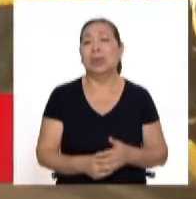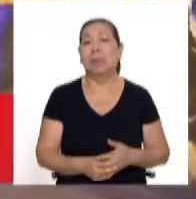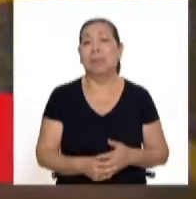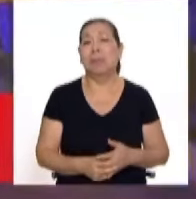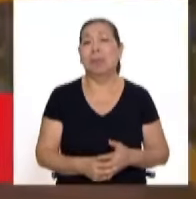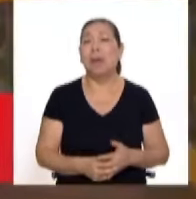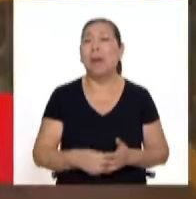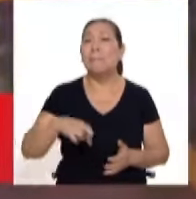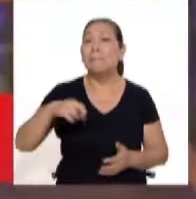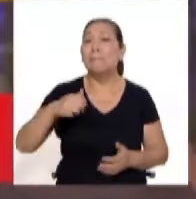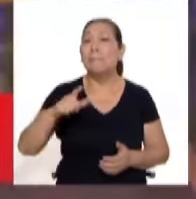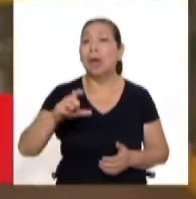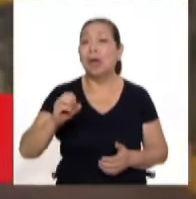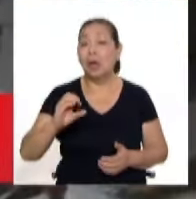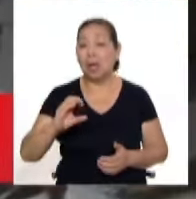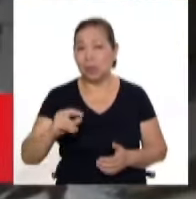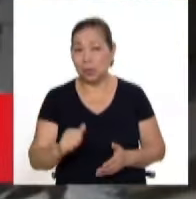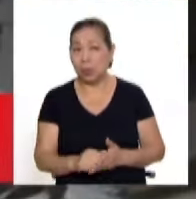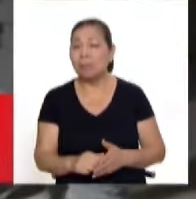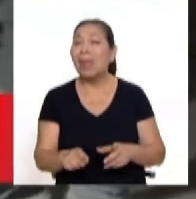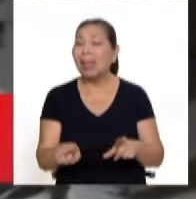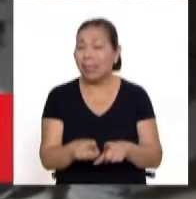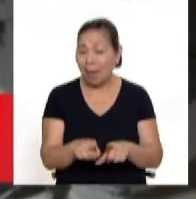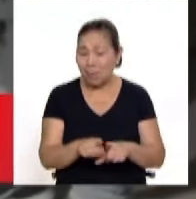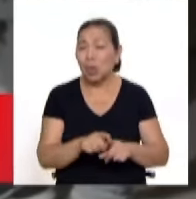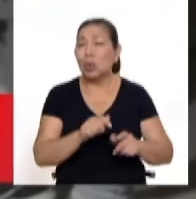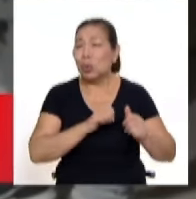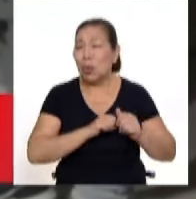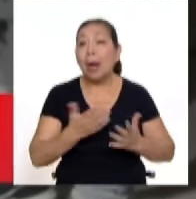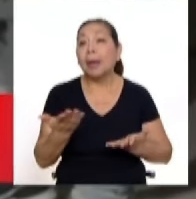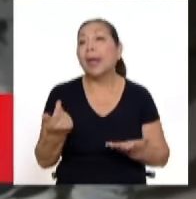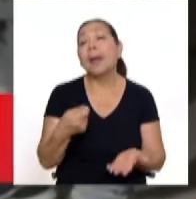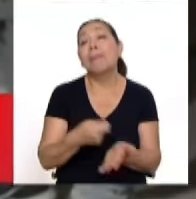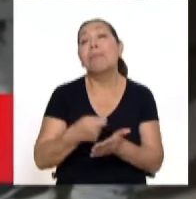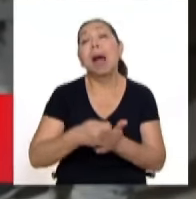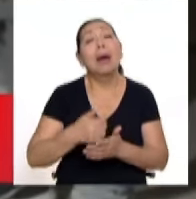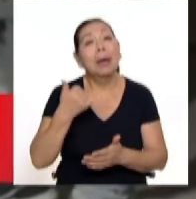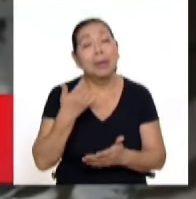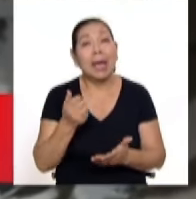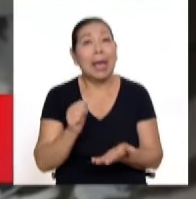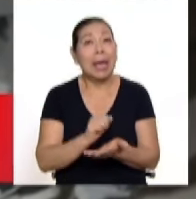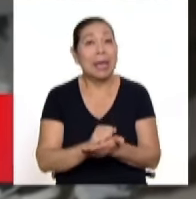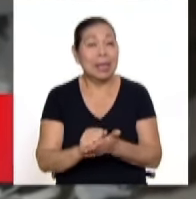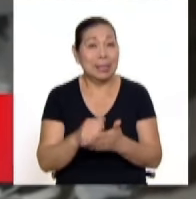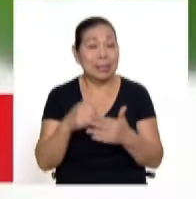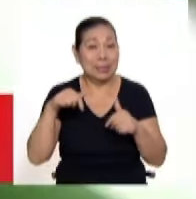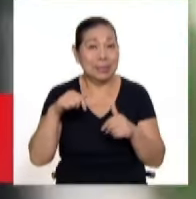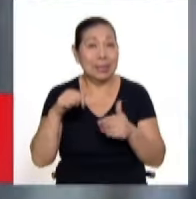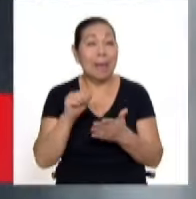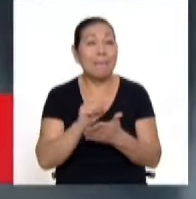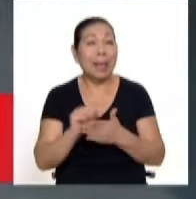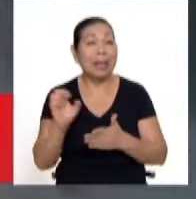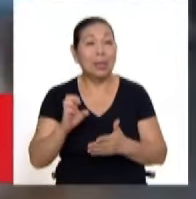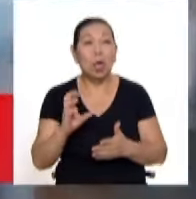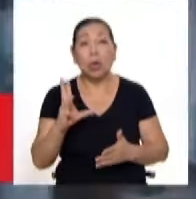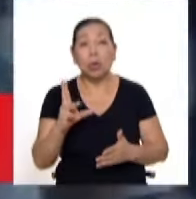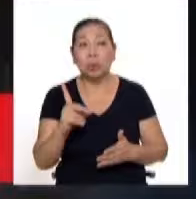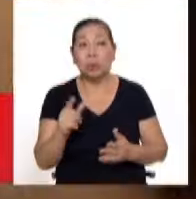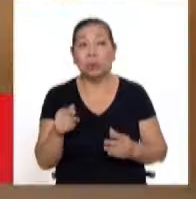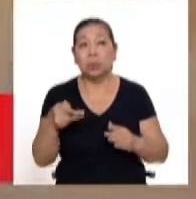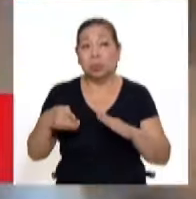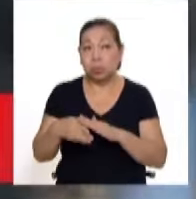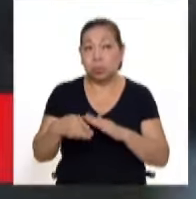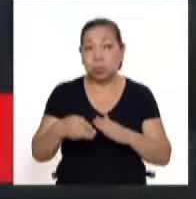José María Palacios Chacalón Jr. también es víctima de extorsión. En enero de 2024, delincuentes irrumpieron